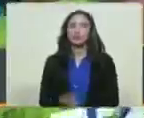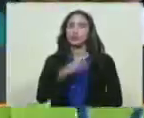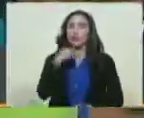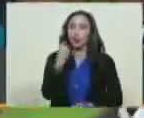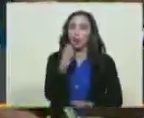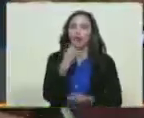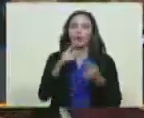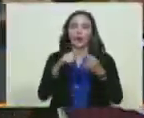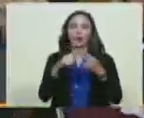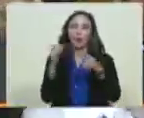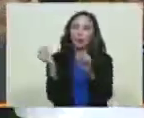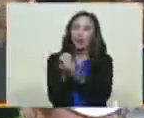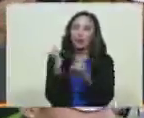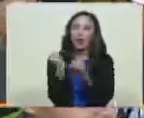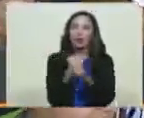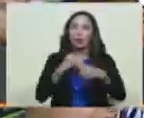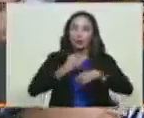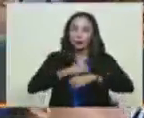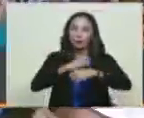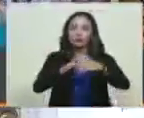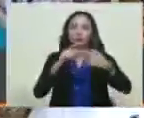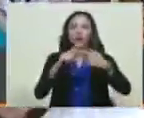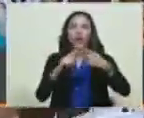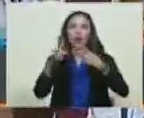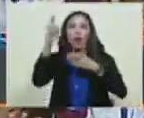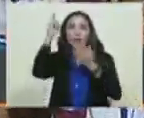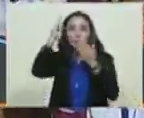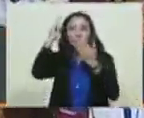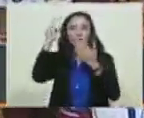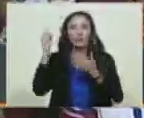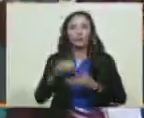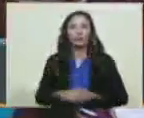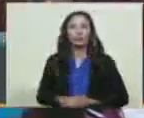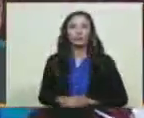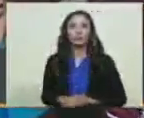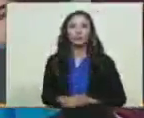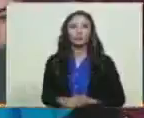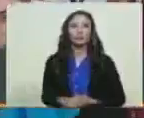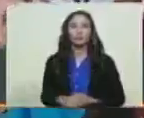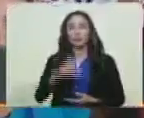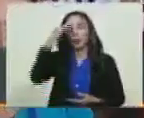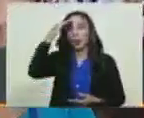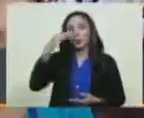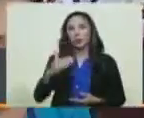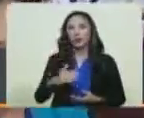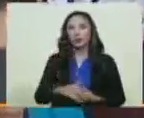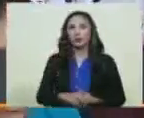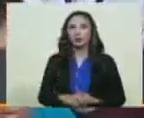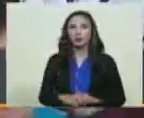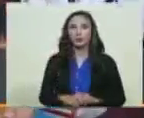la clase obrera los pueblos indígenas los militares